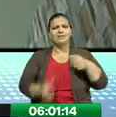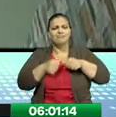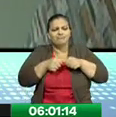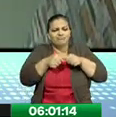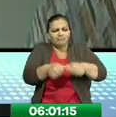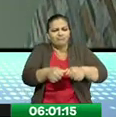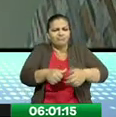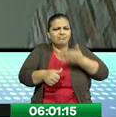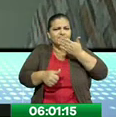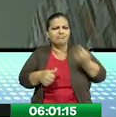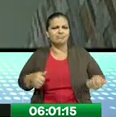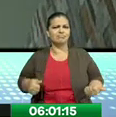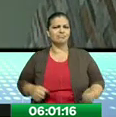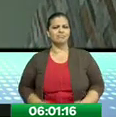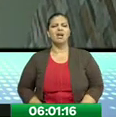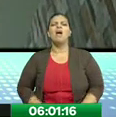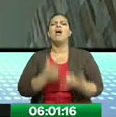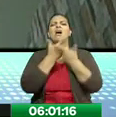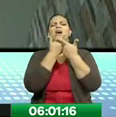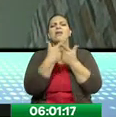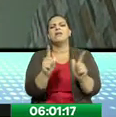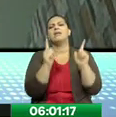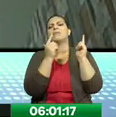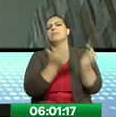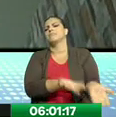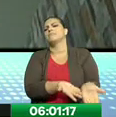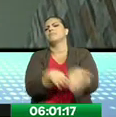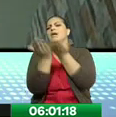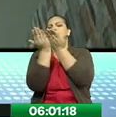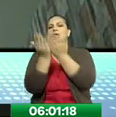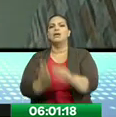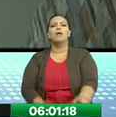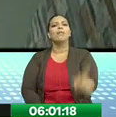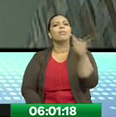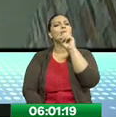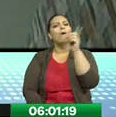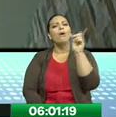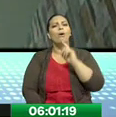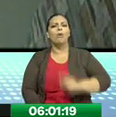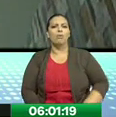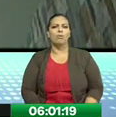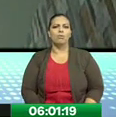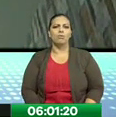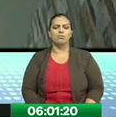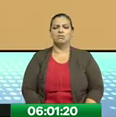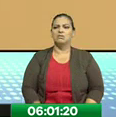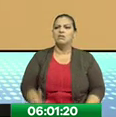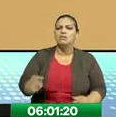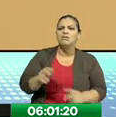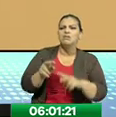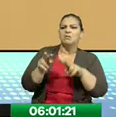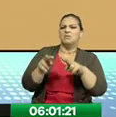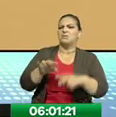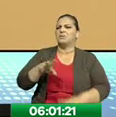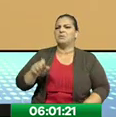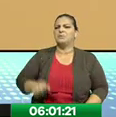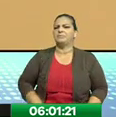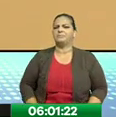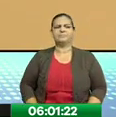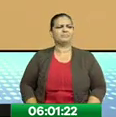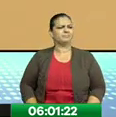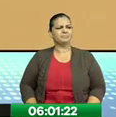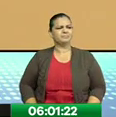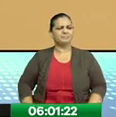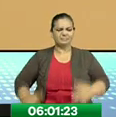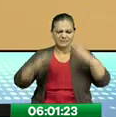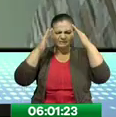antisocial. No puede estar al lado de las personas que trabajamos. Por eso, entonces por eso la gente sale con machete, sale con cosas, porque no puede, no está la situación. Y